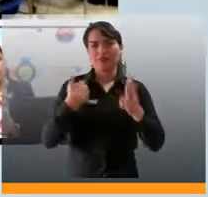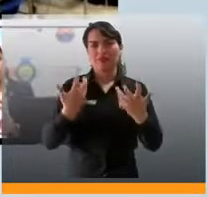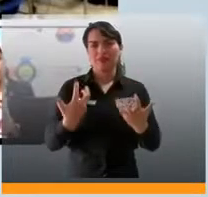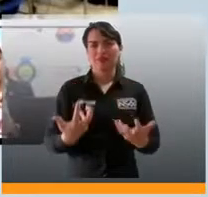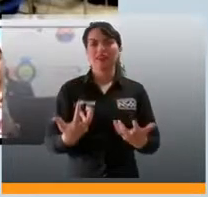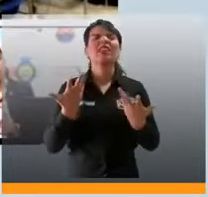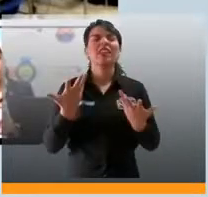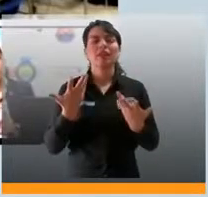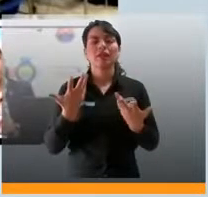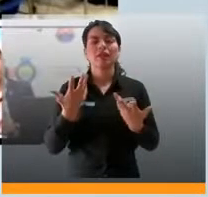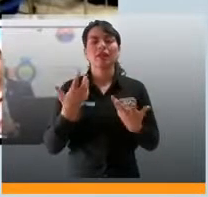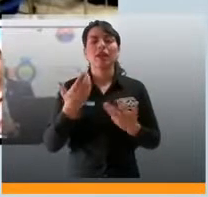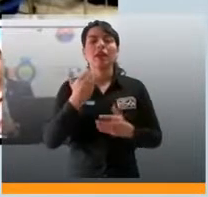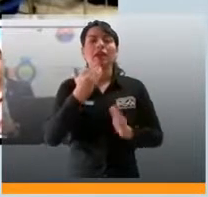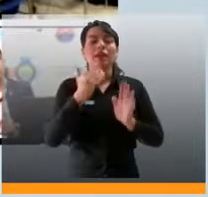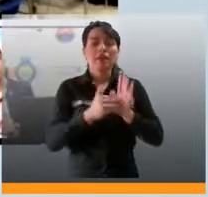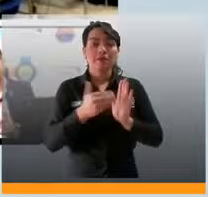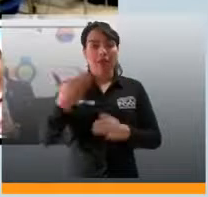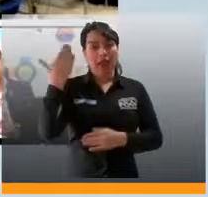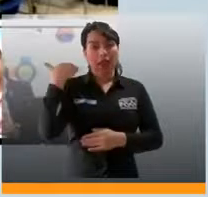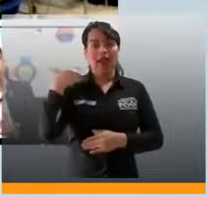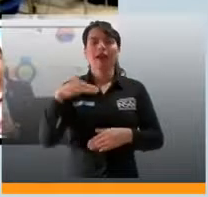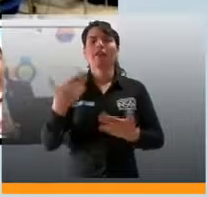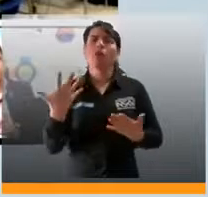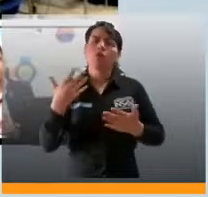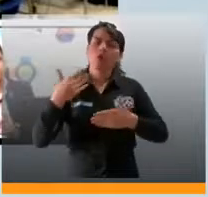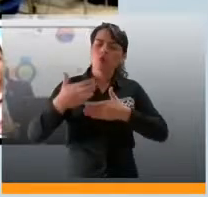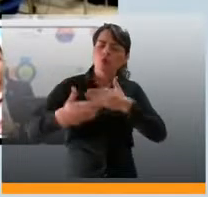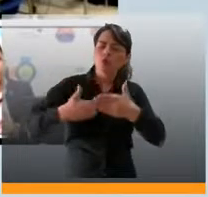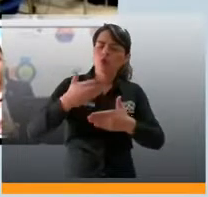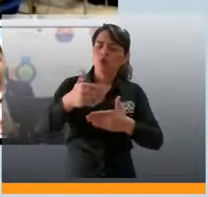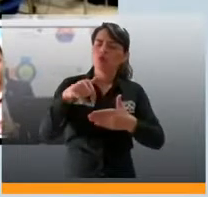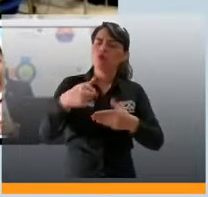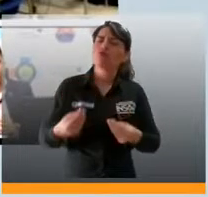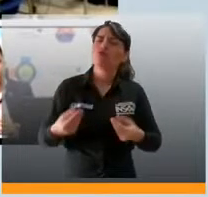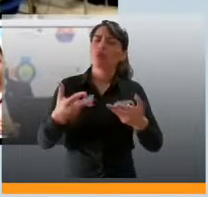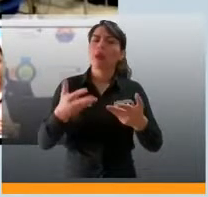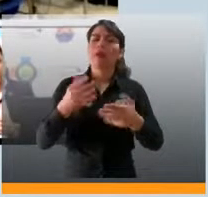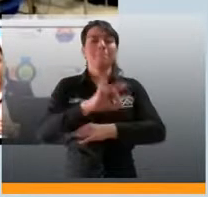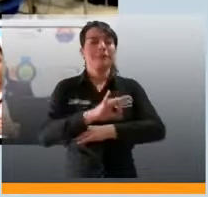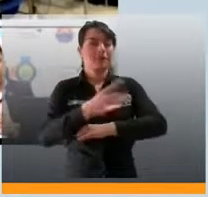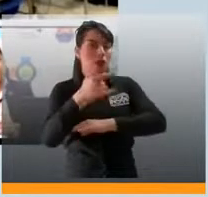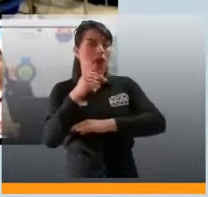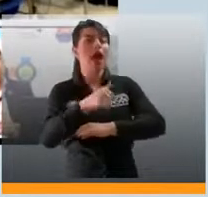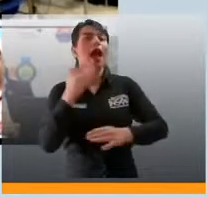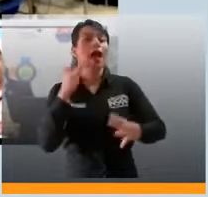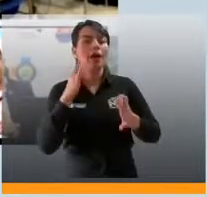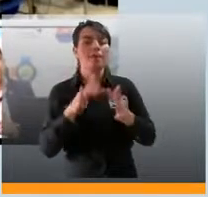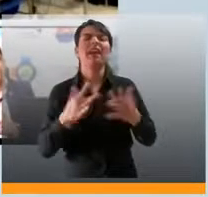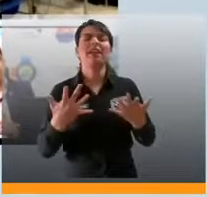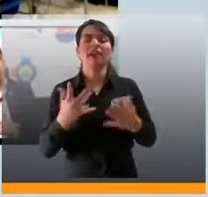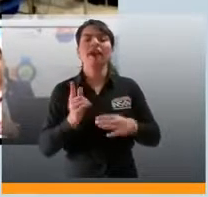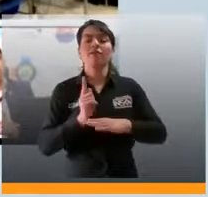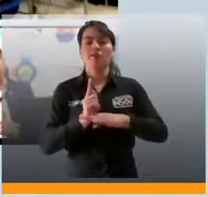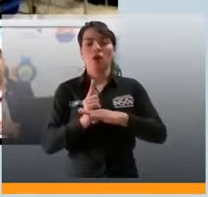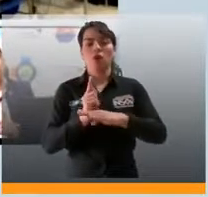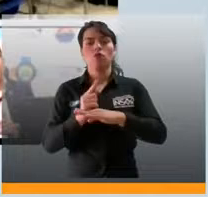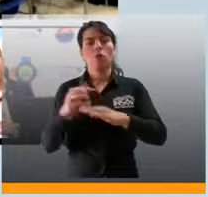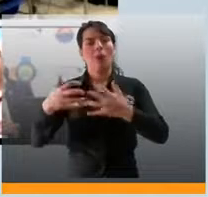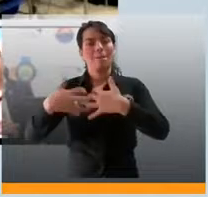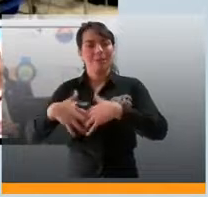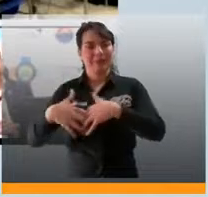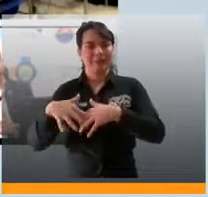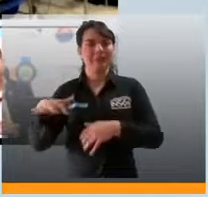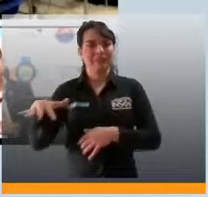ejemplo, nosotros hicimos un proceso de acreditación totalmente virtual con ECUA para nuestra facultad de empresariales. Y el reto principal